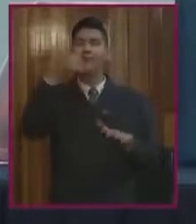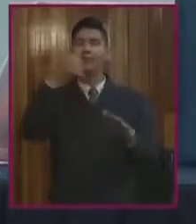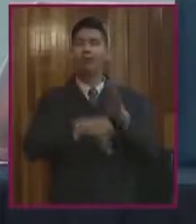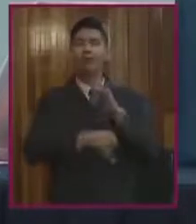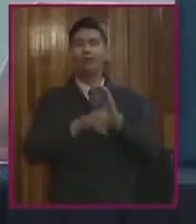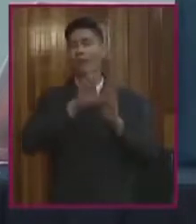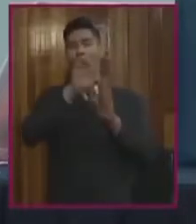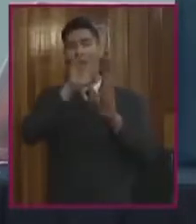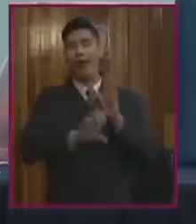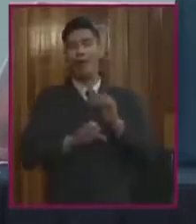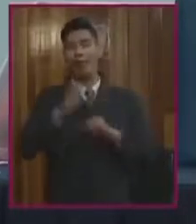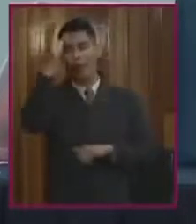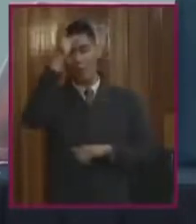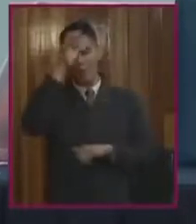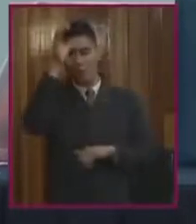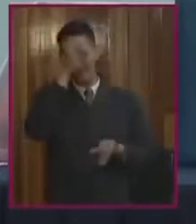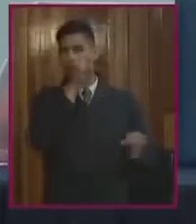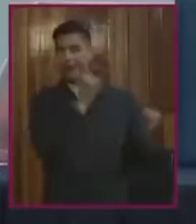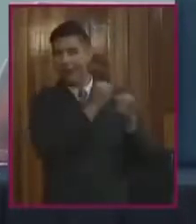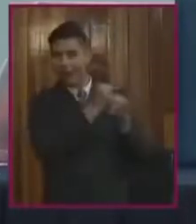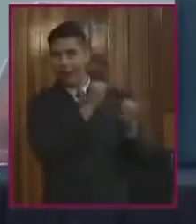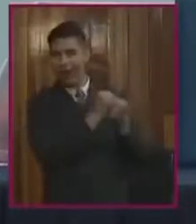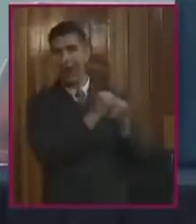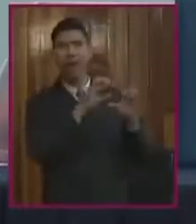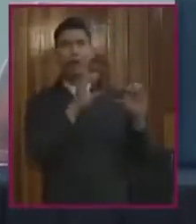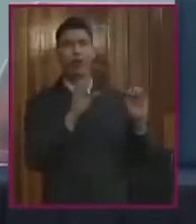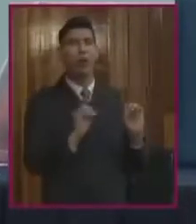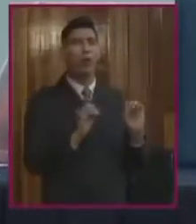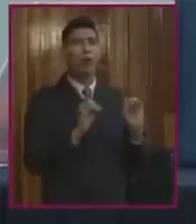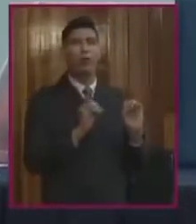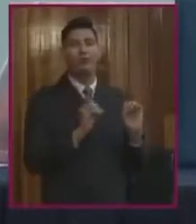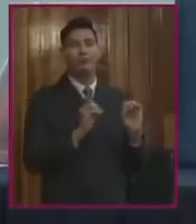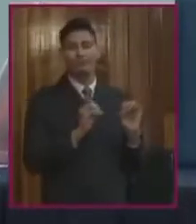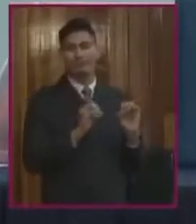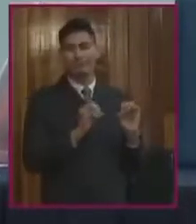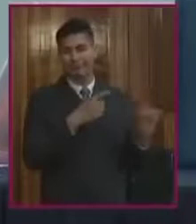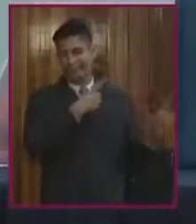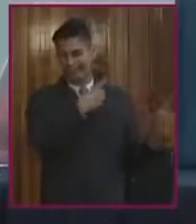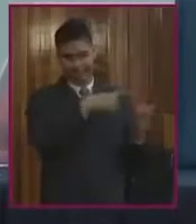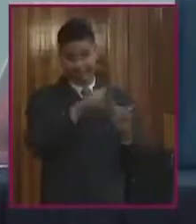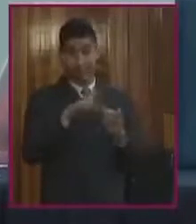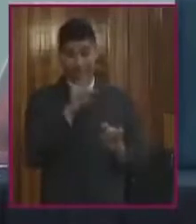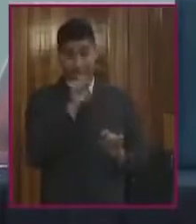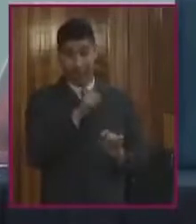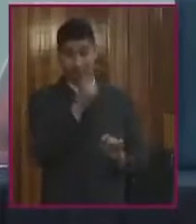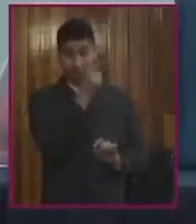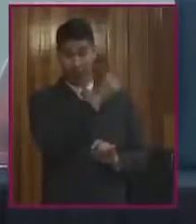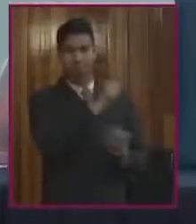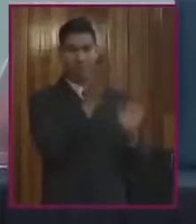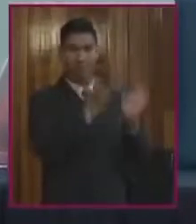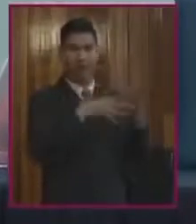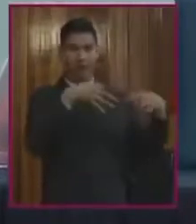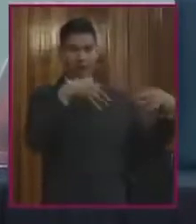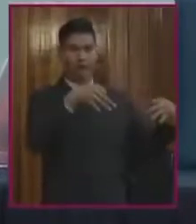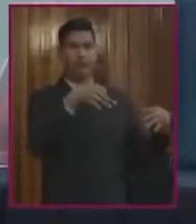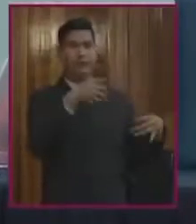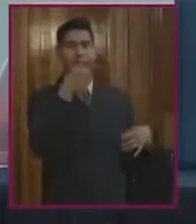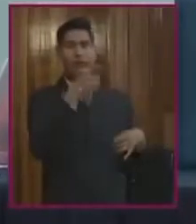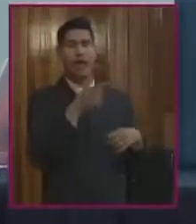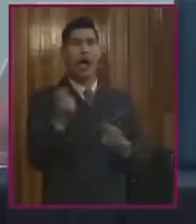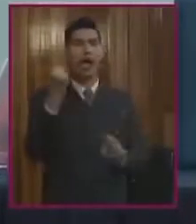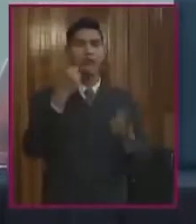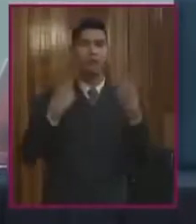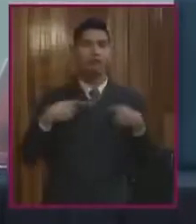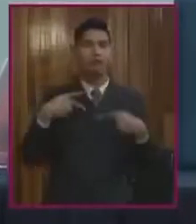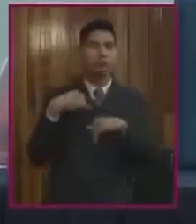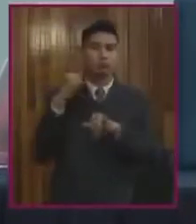en culturas digitales, incluso en tecnologías digitales. En el documento se plantea el problema de la falta de acceso y los efectos de la